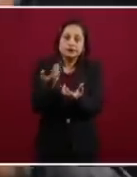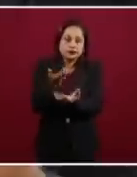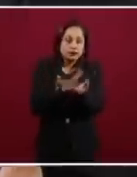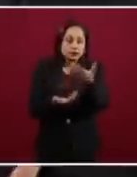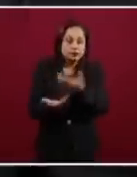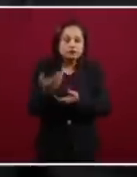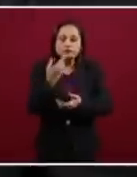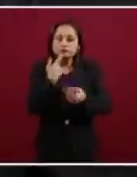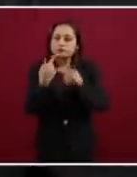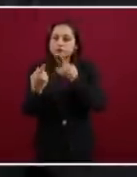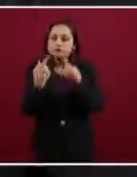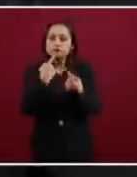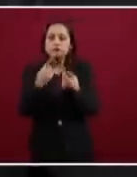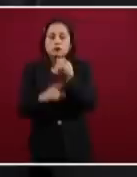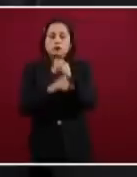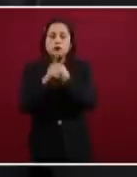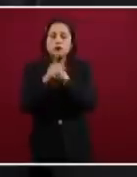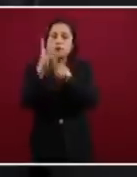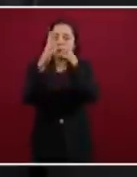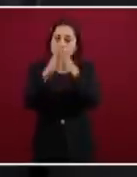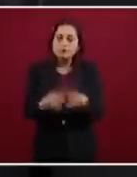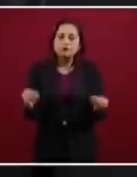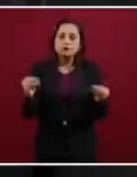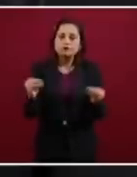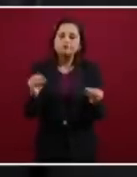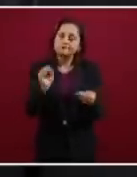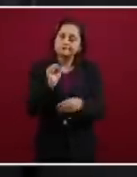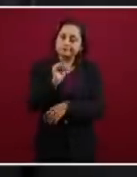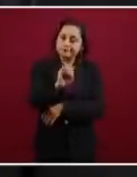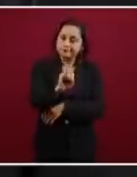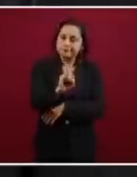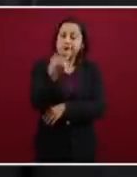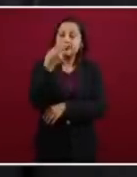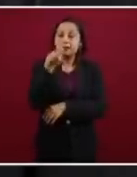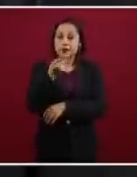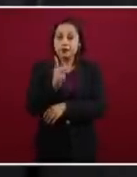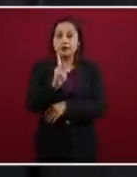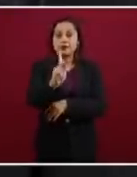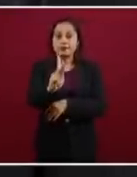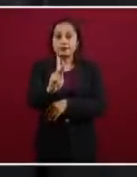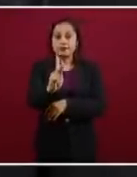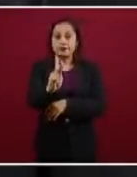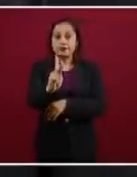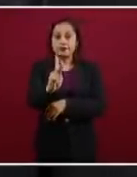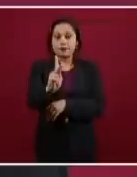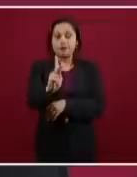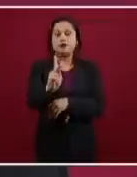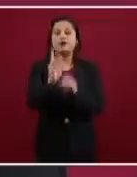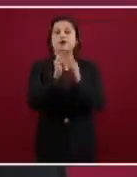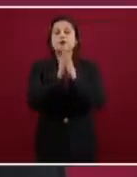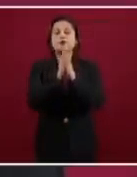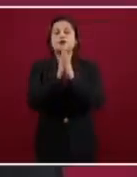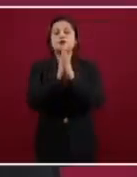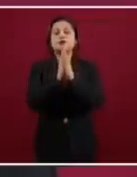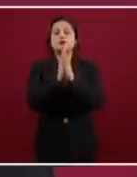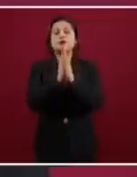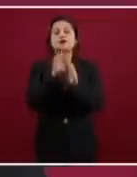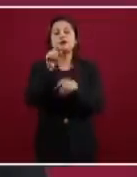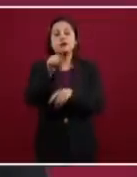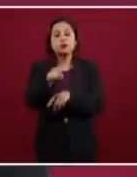y resolver los problemas pero que te quede si la